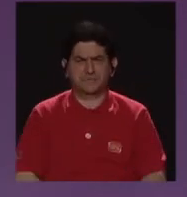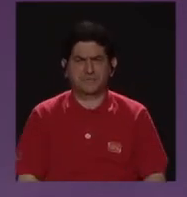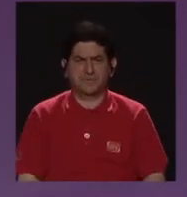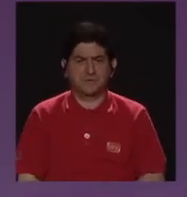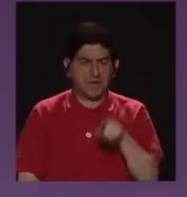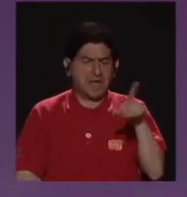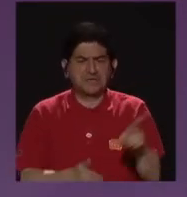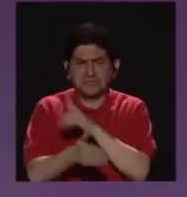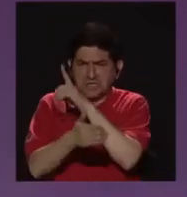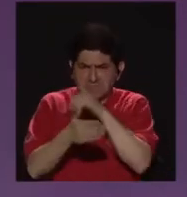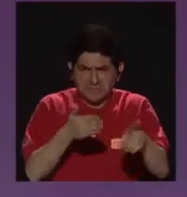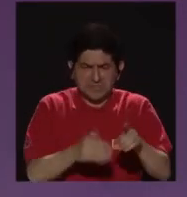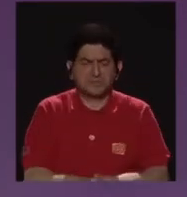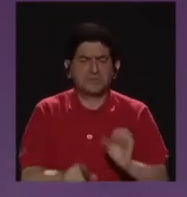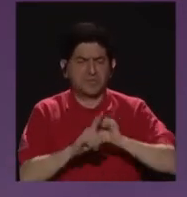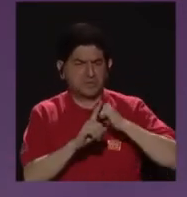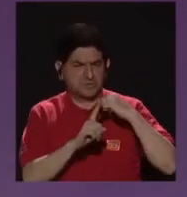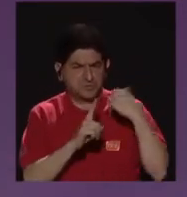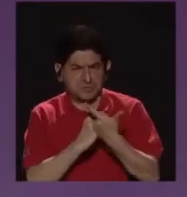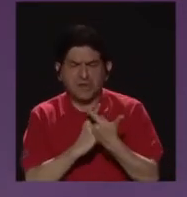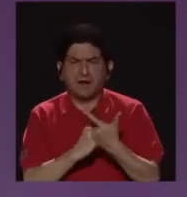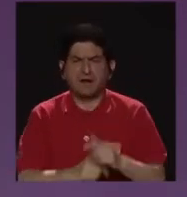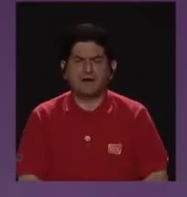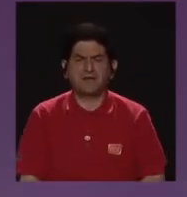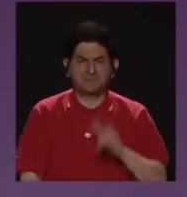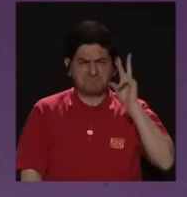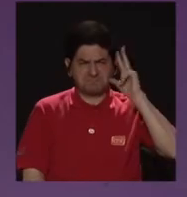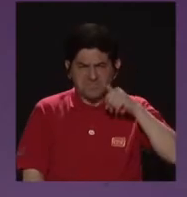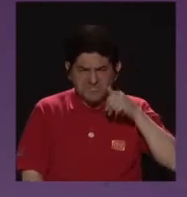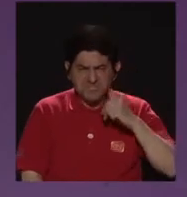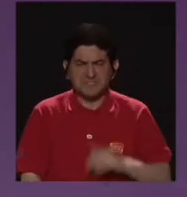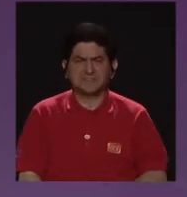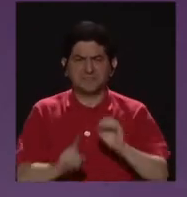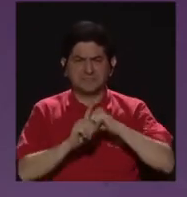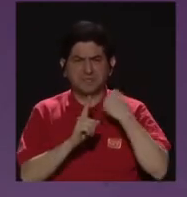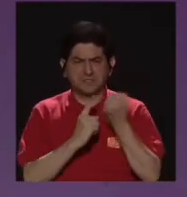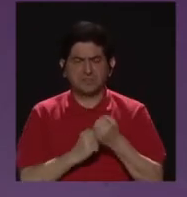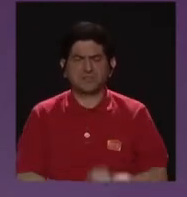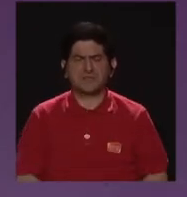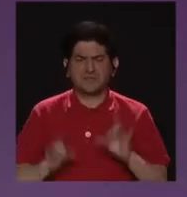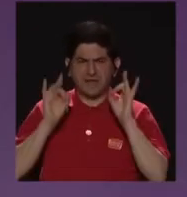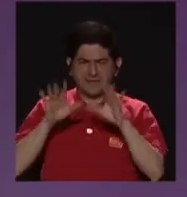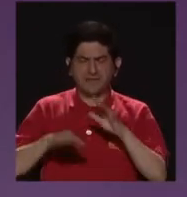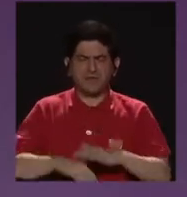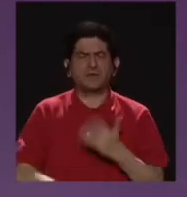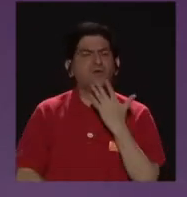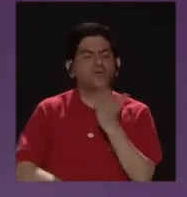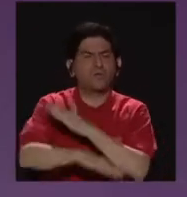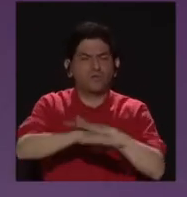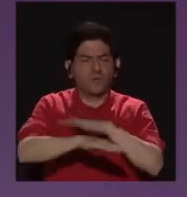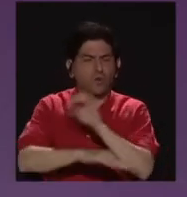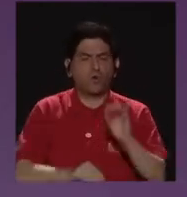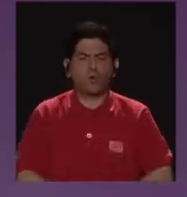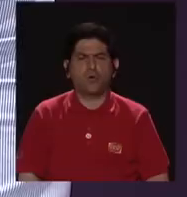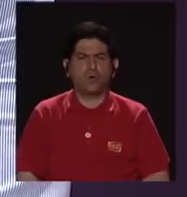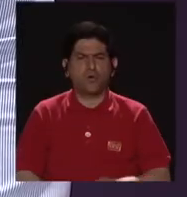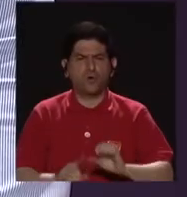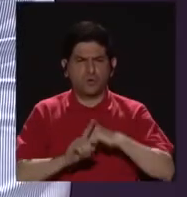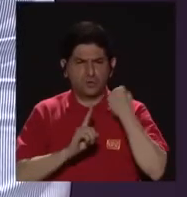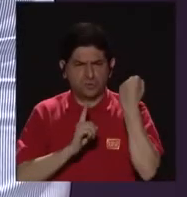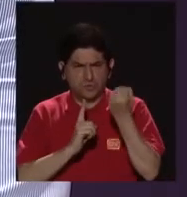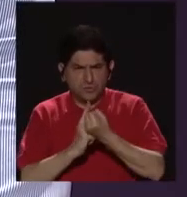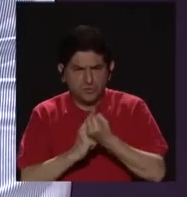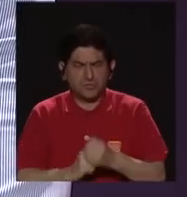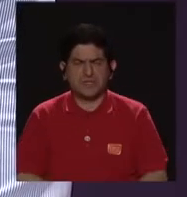discriminada por la sociedad verdad machista por la sociedad racista por la sociedad clasista que confluían